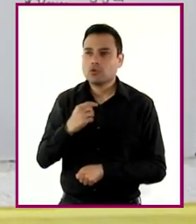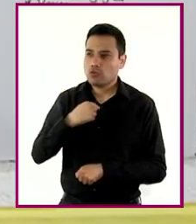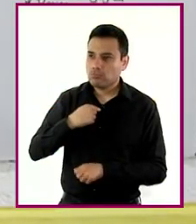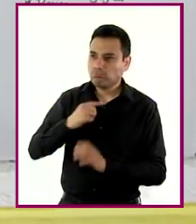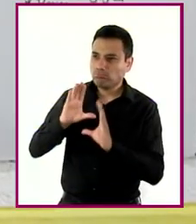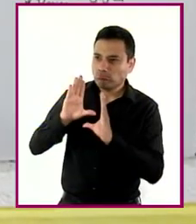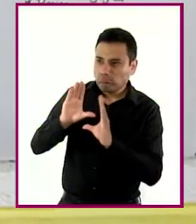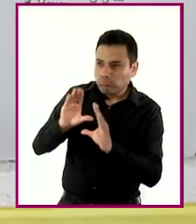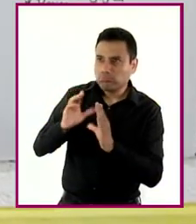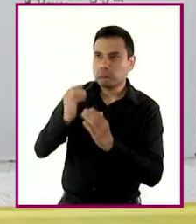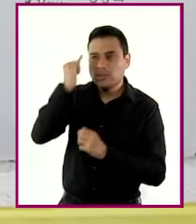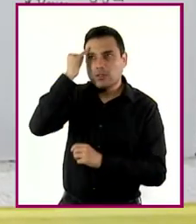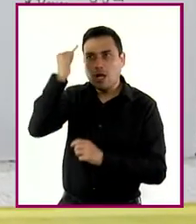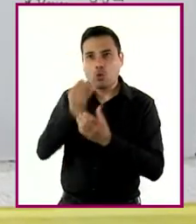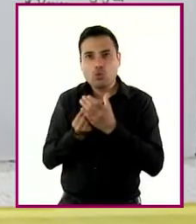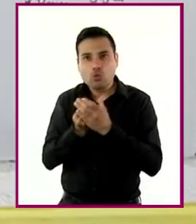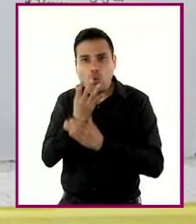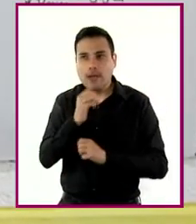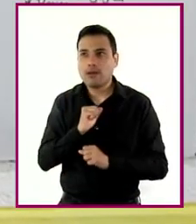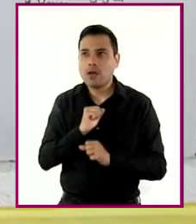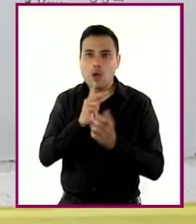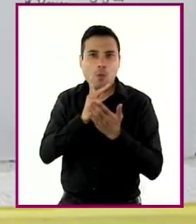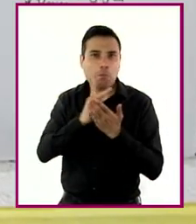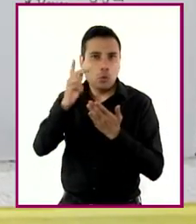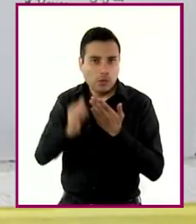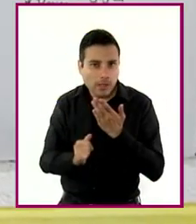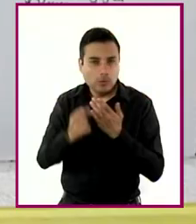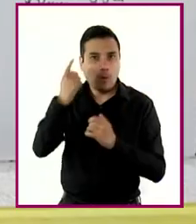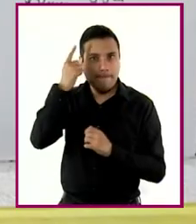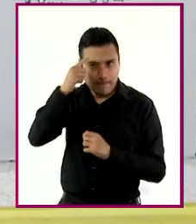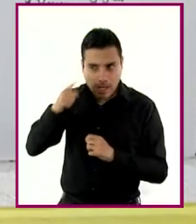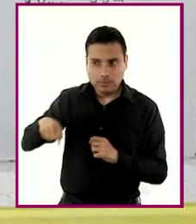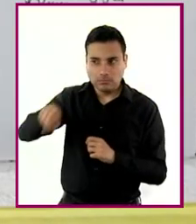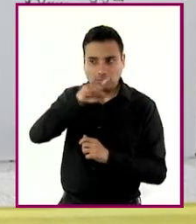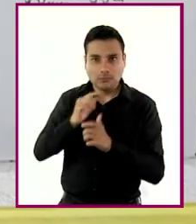o proyectos que le permitan seguir aprendiendo.